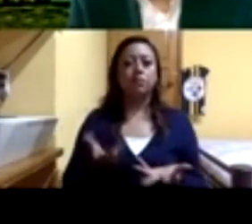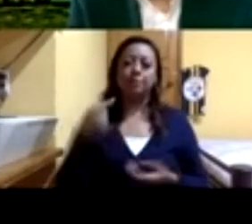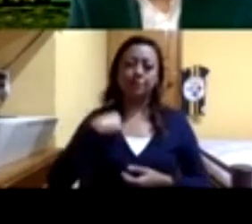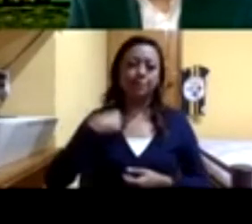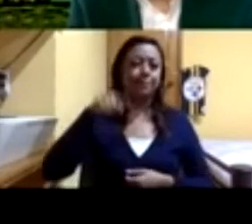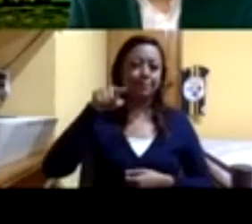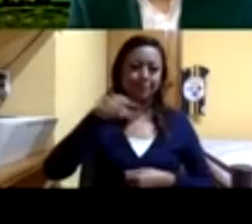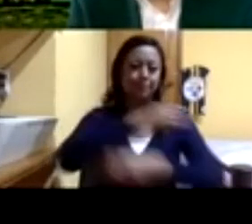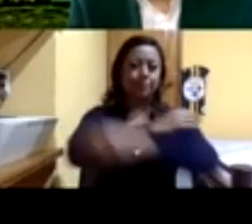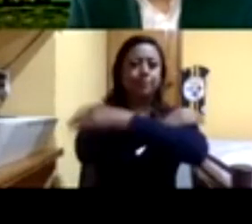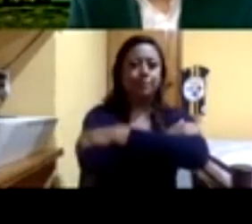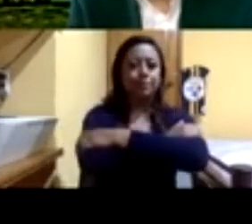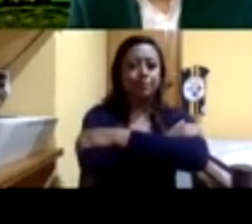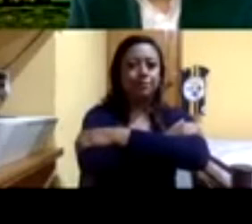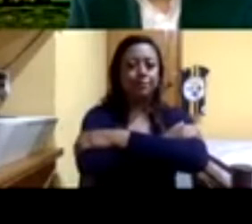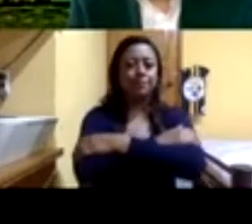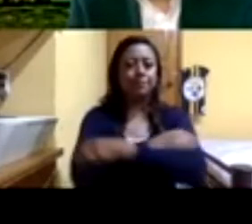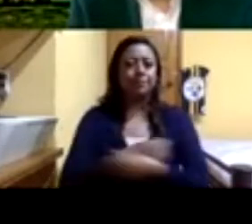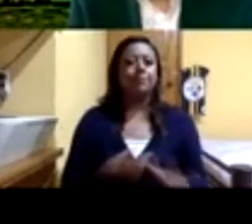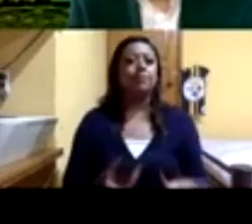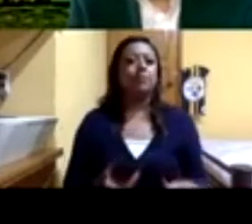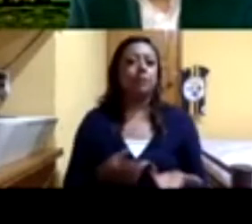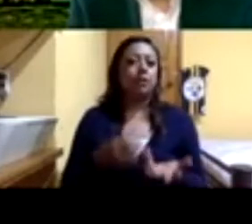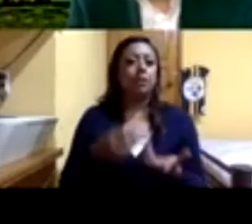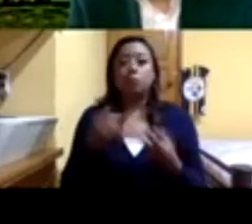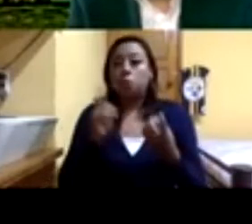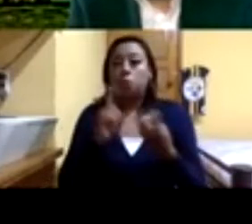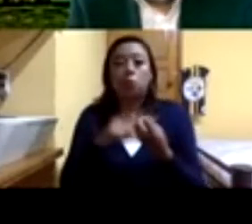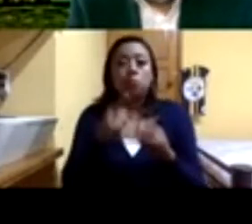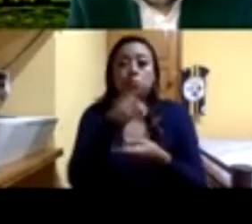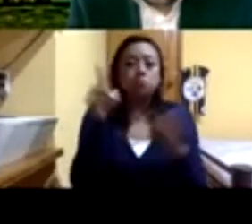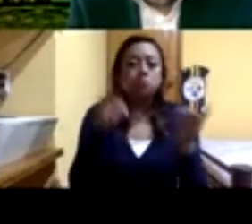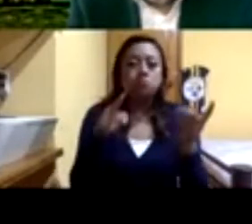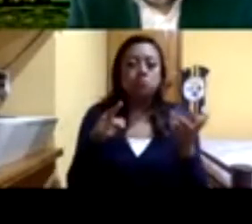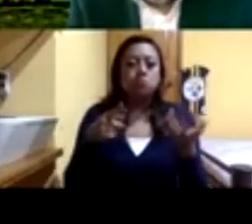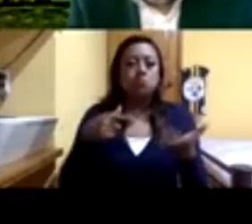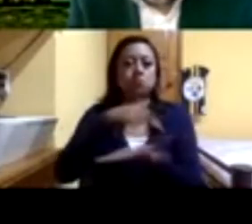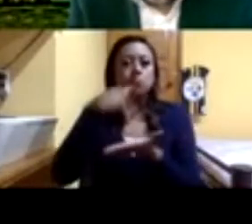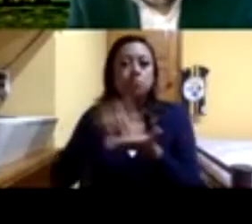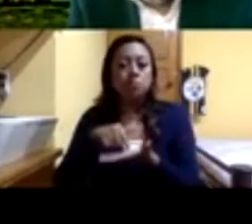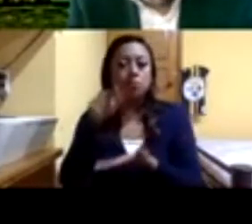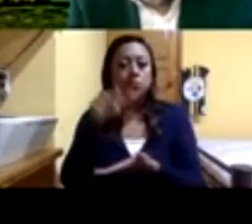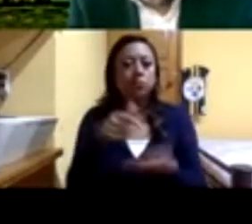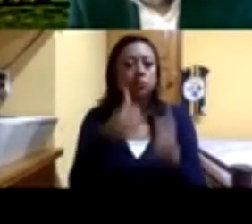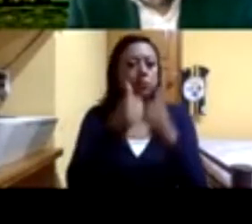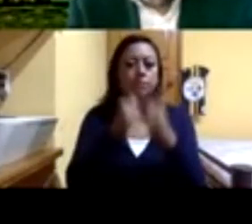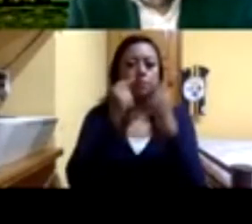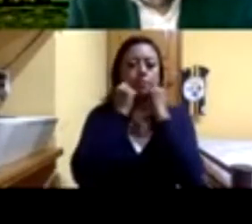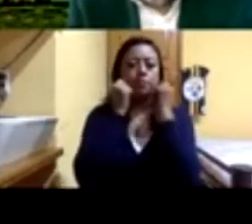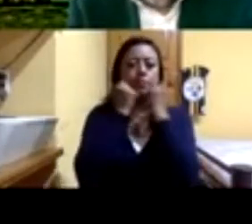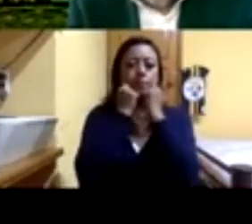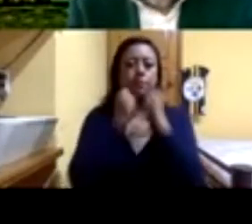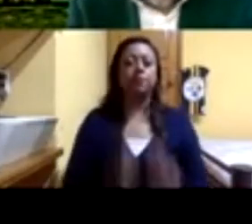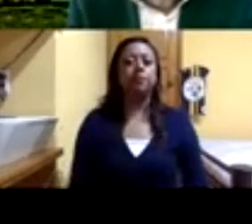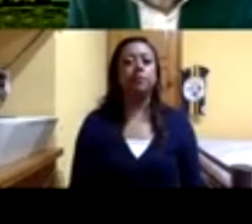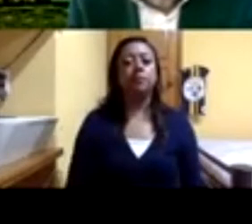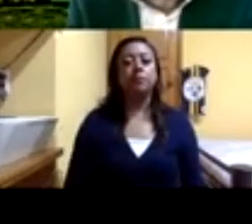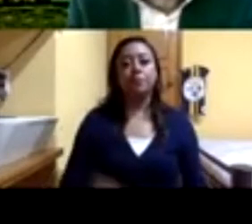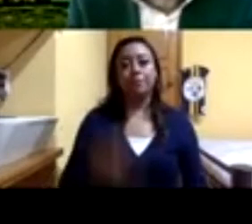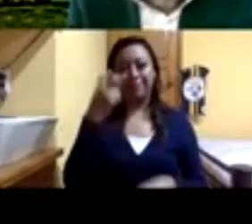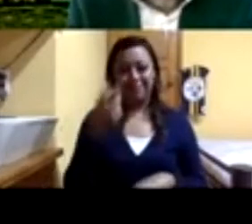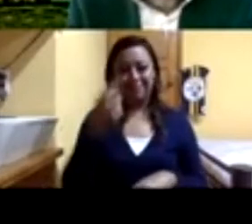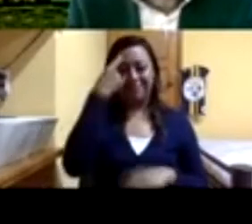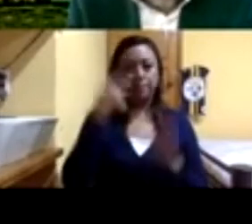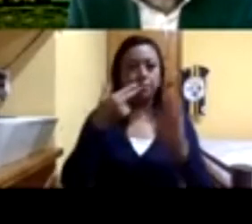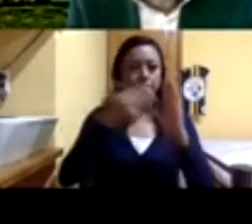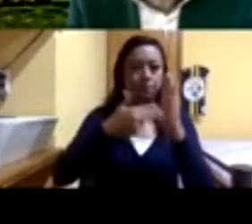fraternal abrazo desde donde quiera que se encuentren. siguiendo este taller. Un